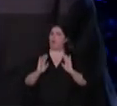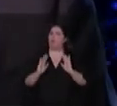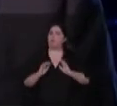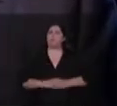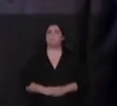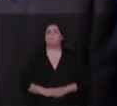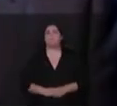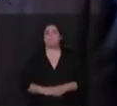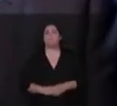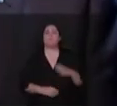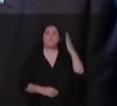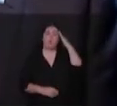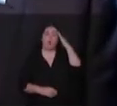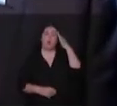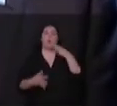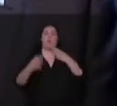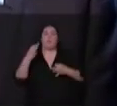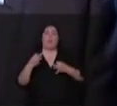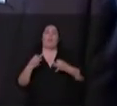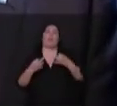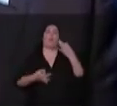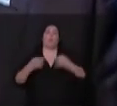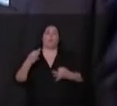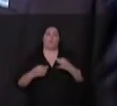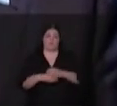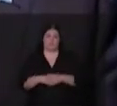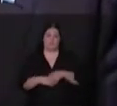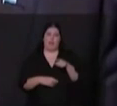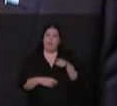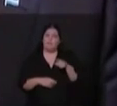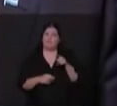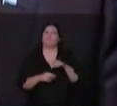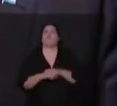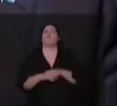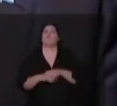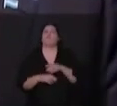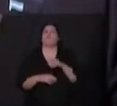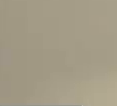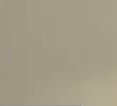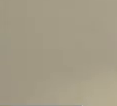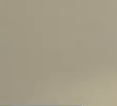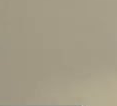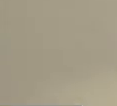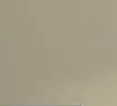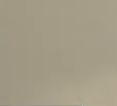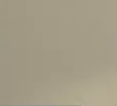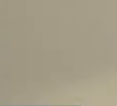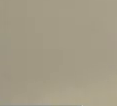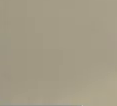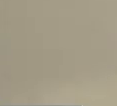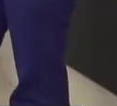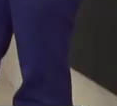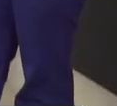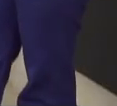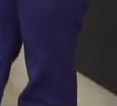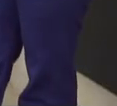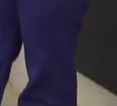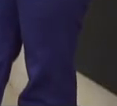noviembre o sea ahora Dentro de poco es el día de nuestra flor nacional saben Cuál es nuestra flor nacional el ceibo el ceibo